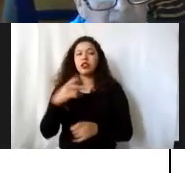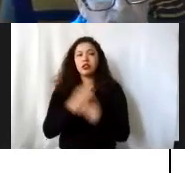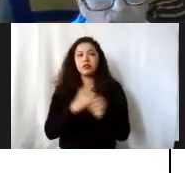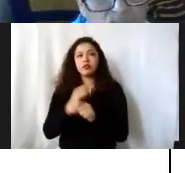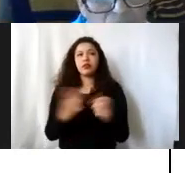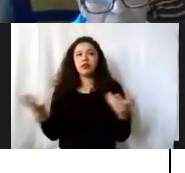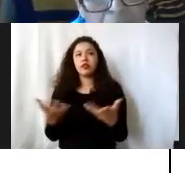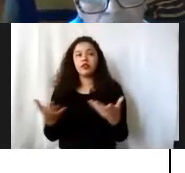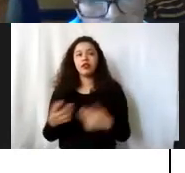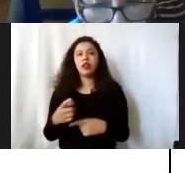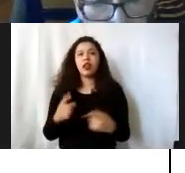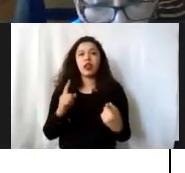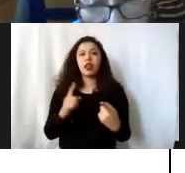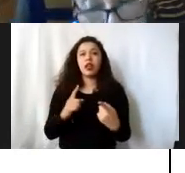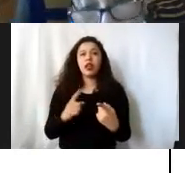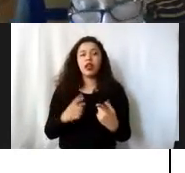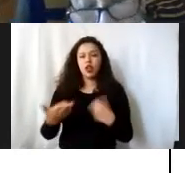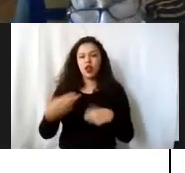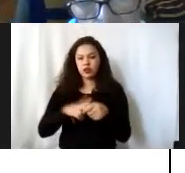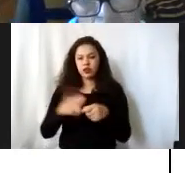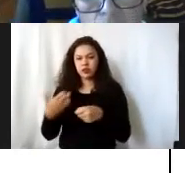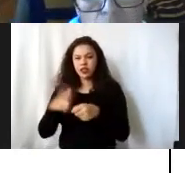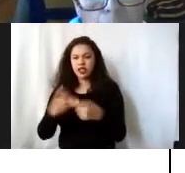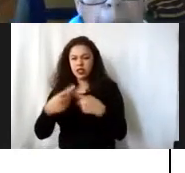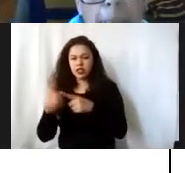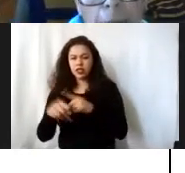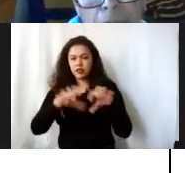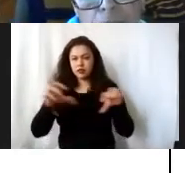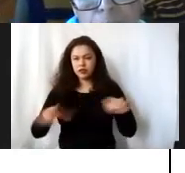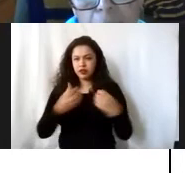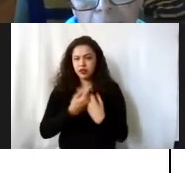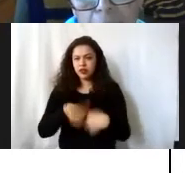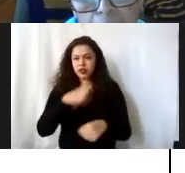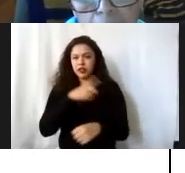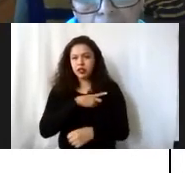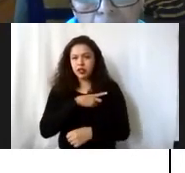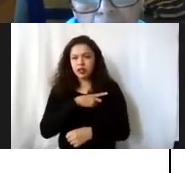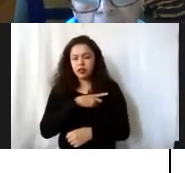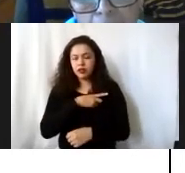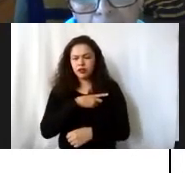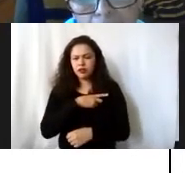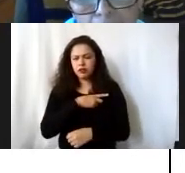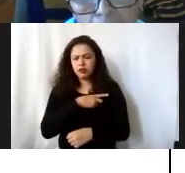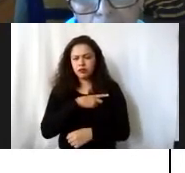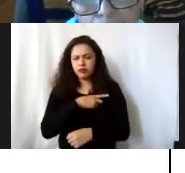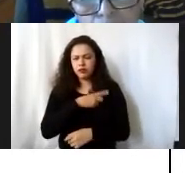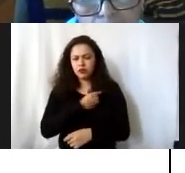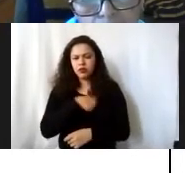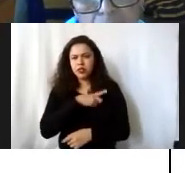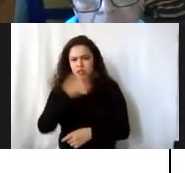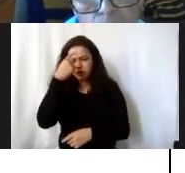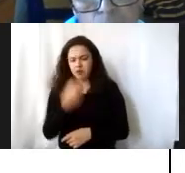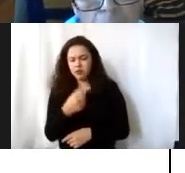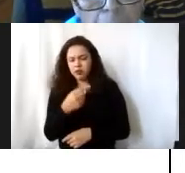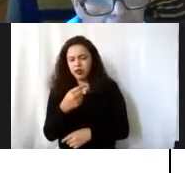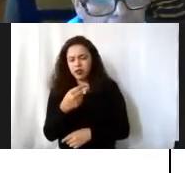en varios hospitales, en el sector salud, en varios hospitales para hacer